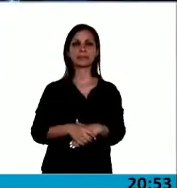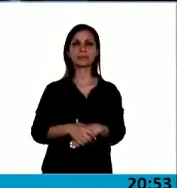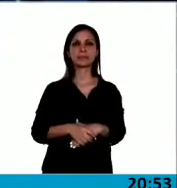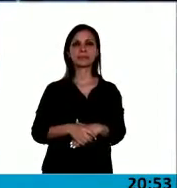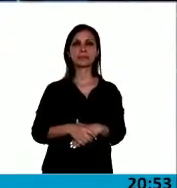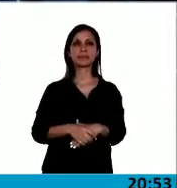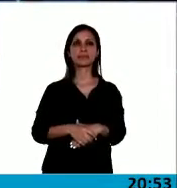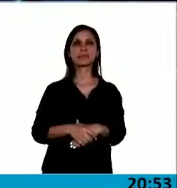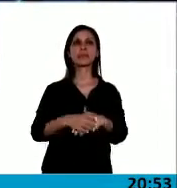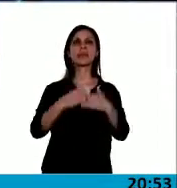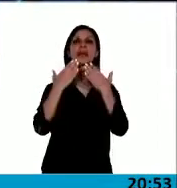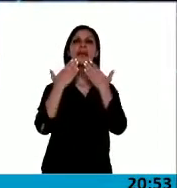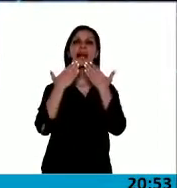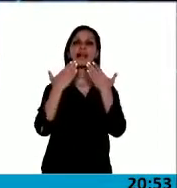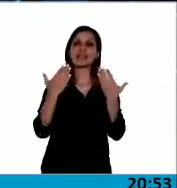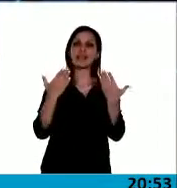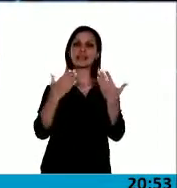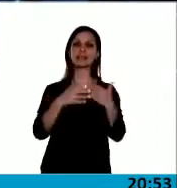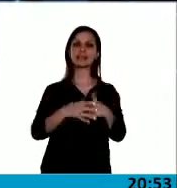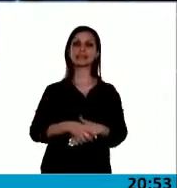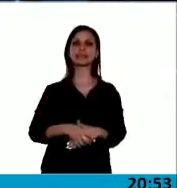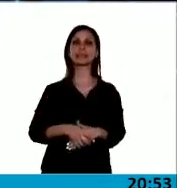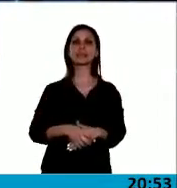Gracias, señor presidente.